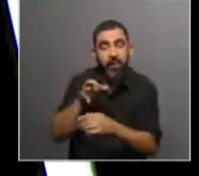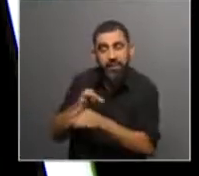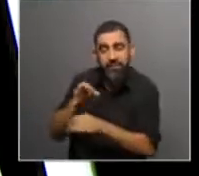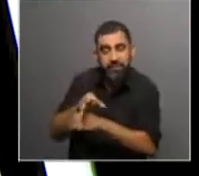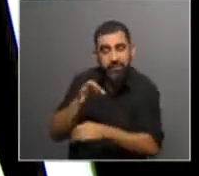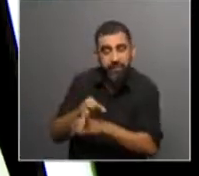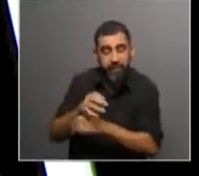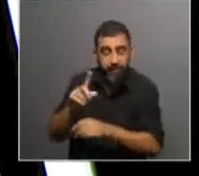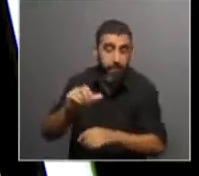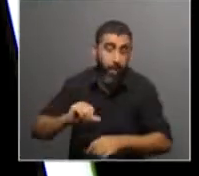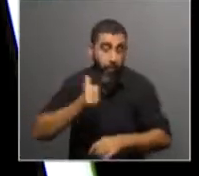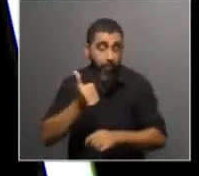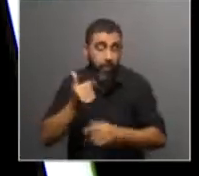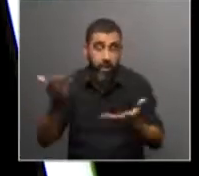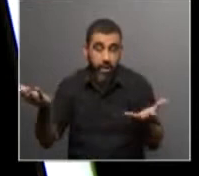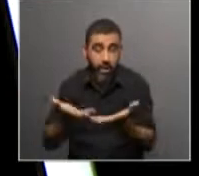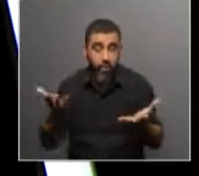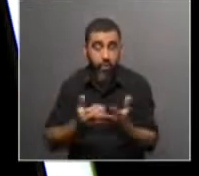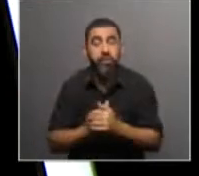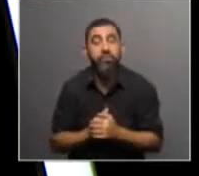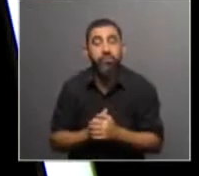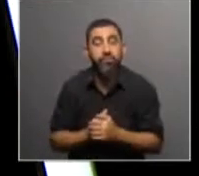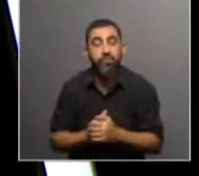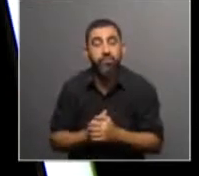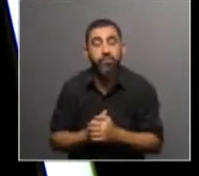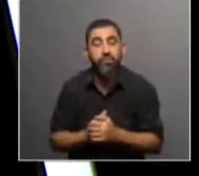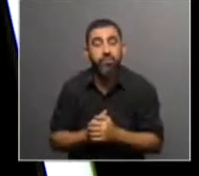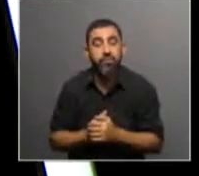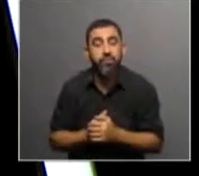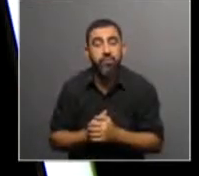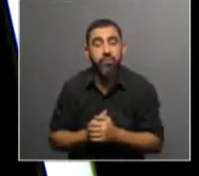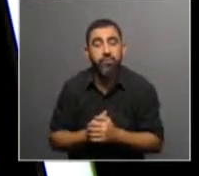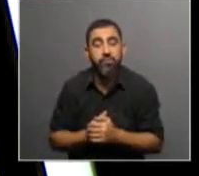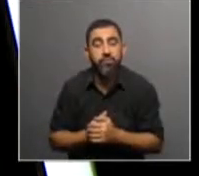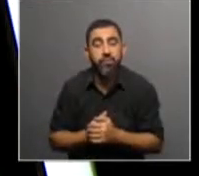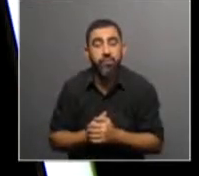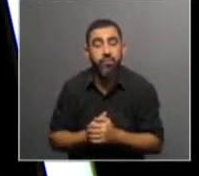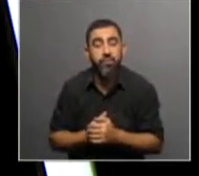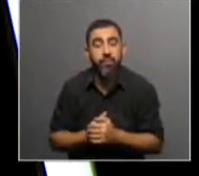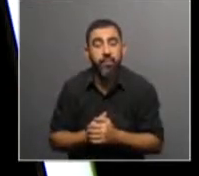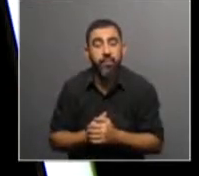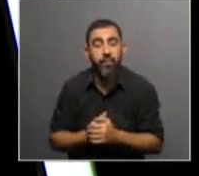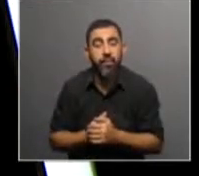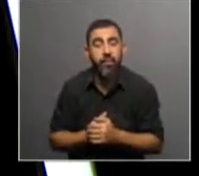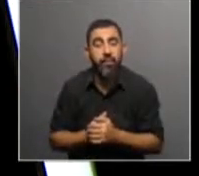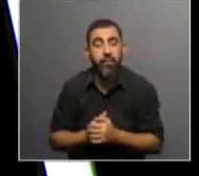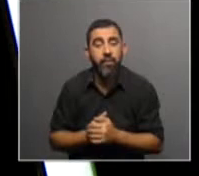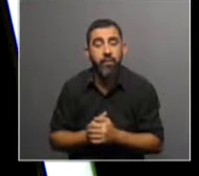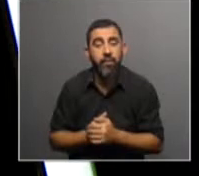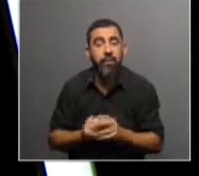de alguna manera aprovechamos para ya dar paso a lo que sigue en Sobreciencia, tiene que ver con